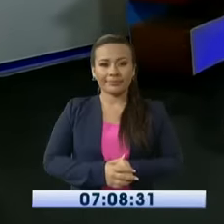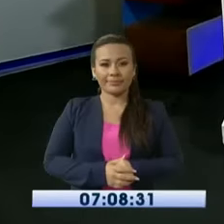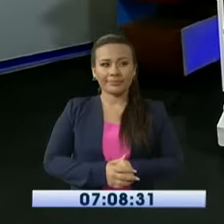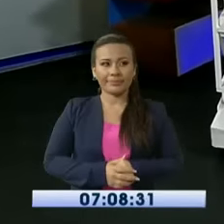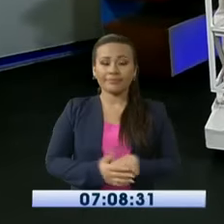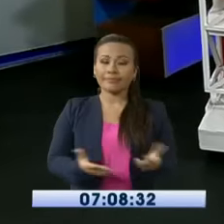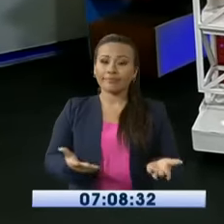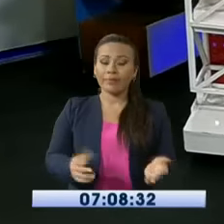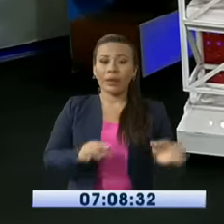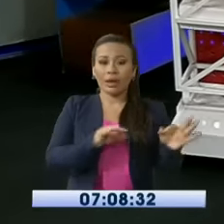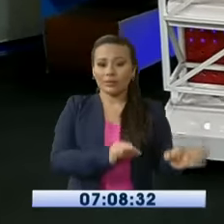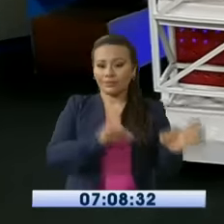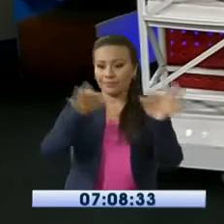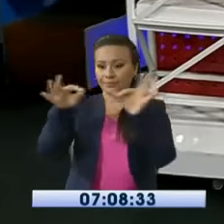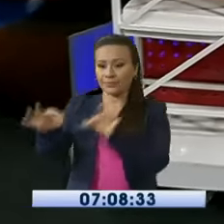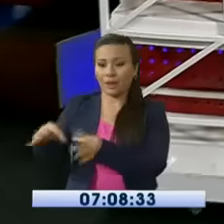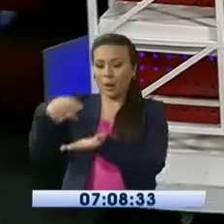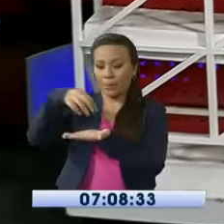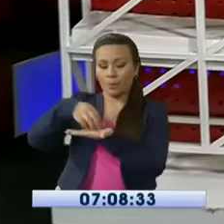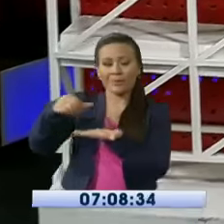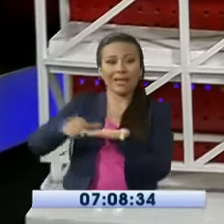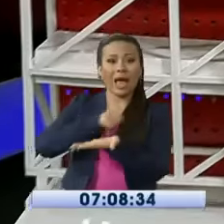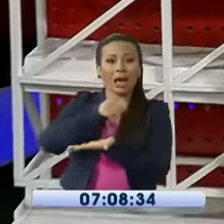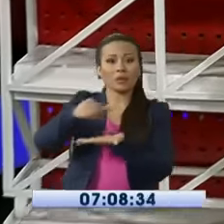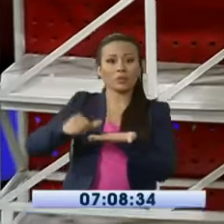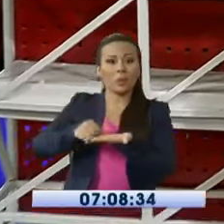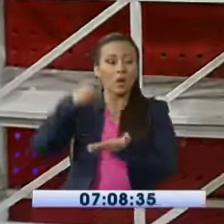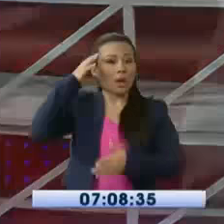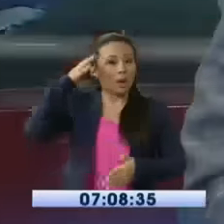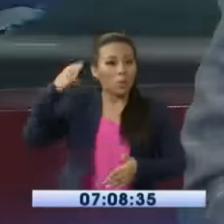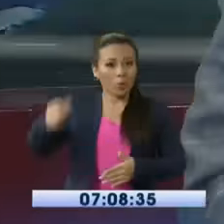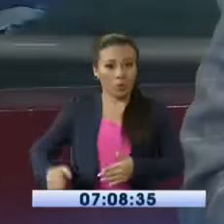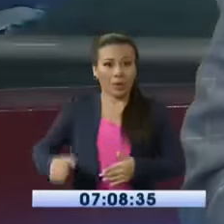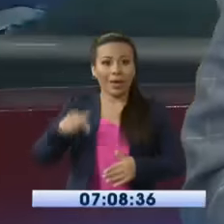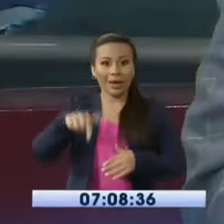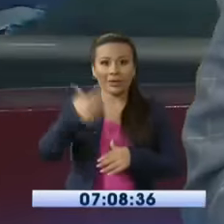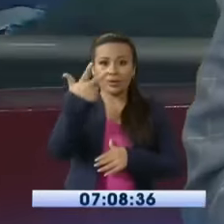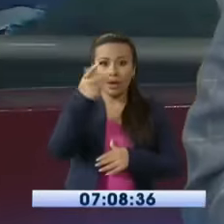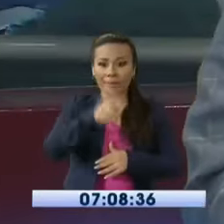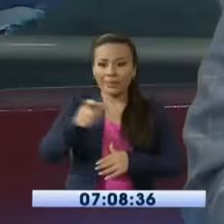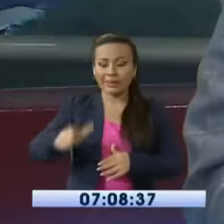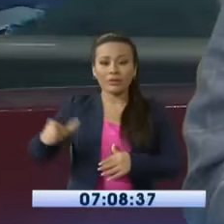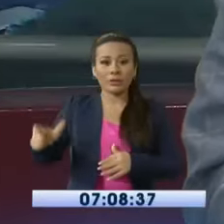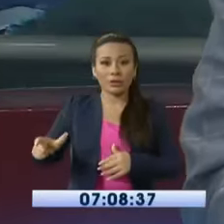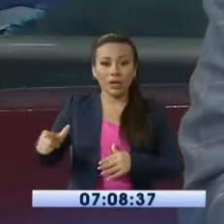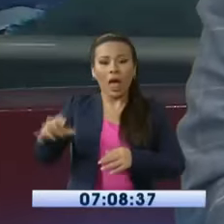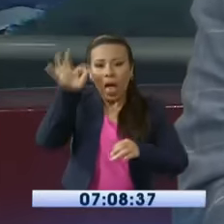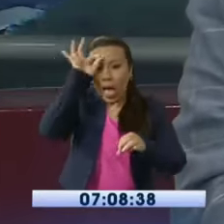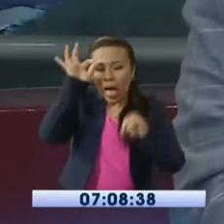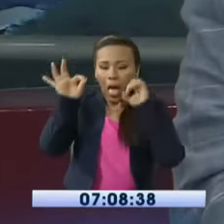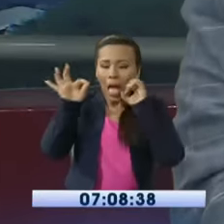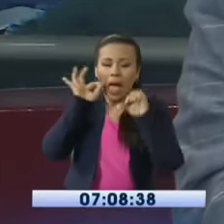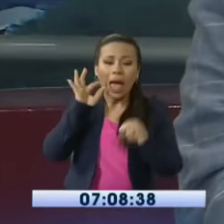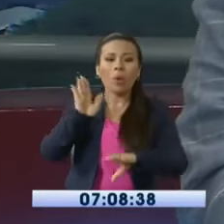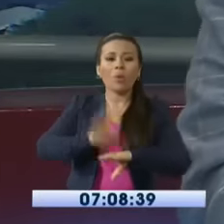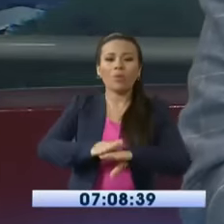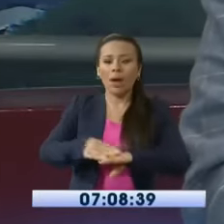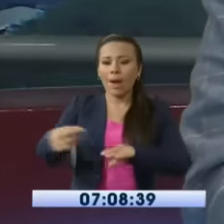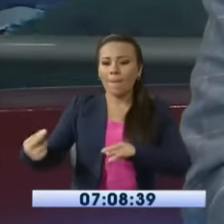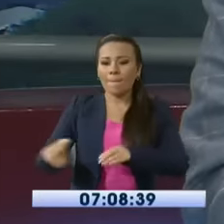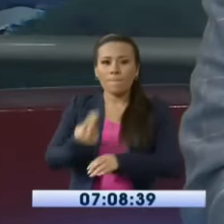Bueno, nos vamos a la provincia de La Suaya, su capital, Cuenca. 3 personas resultaron heridas tras una explosión. Según se ha informado, 2 hombres